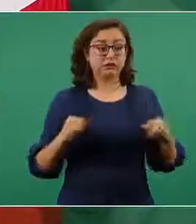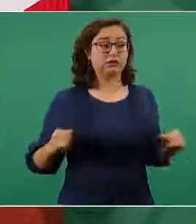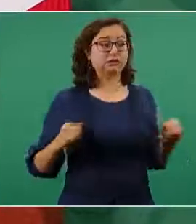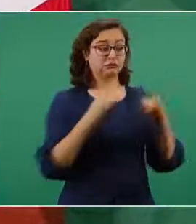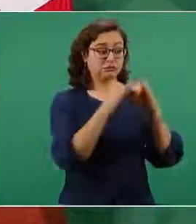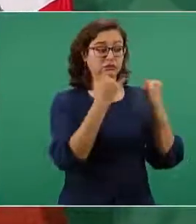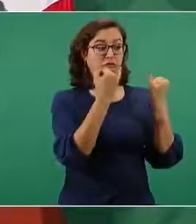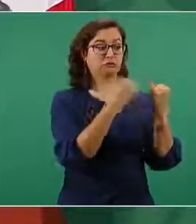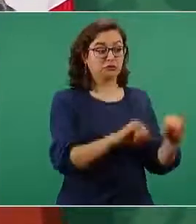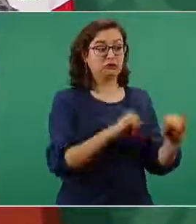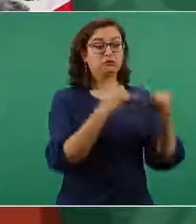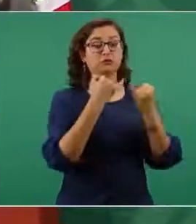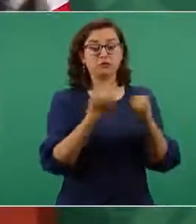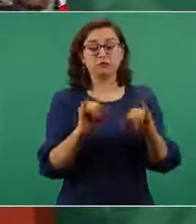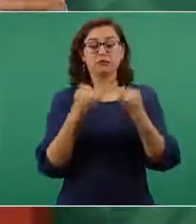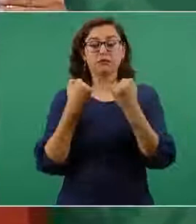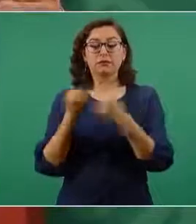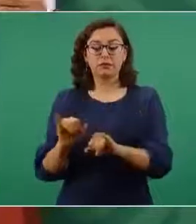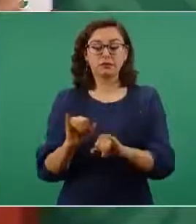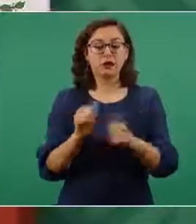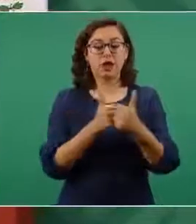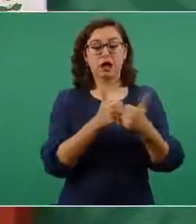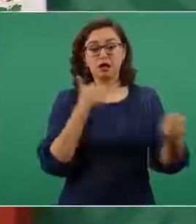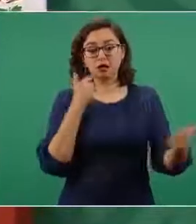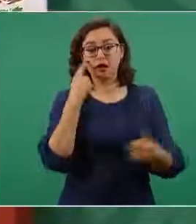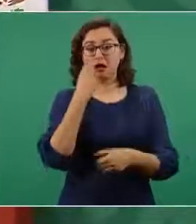Ah, crearon también,